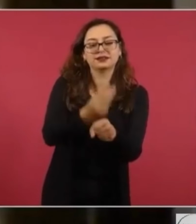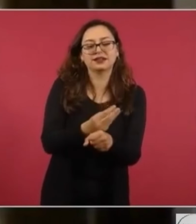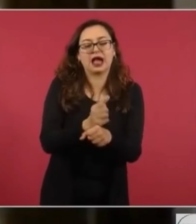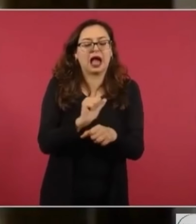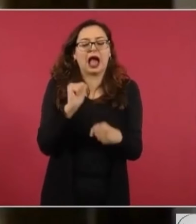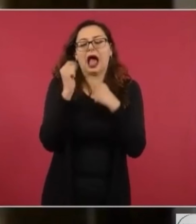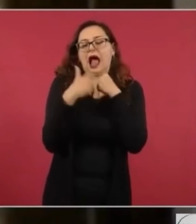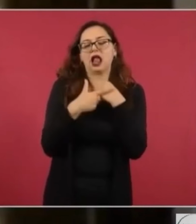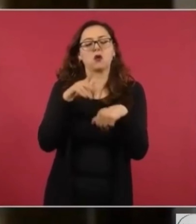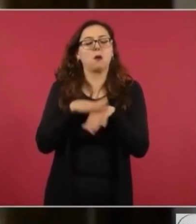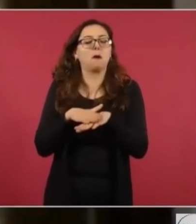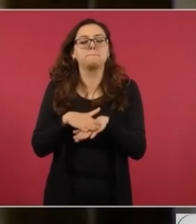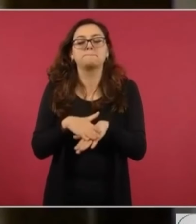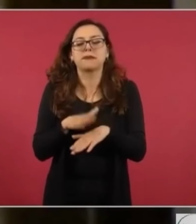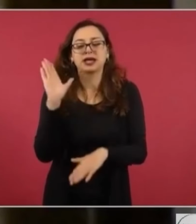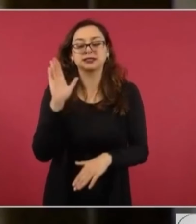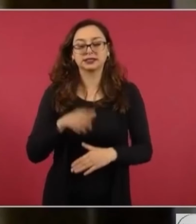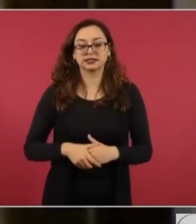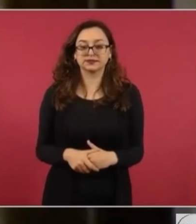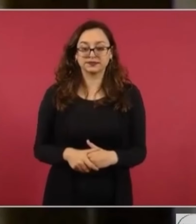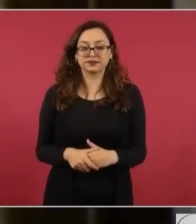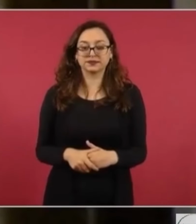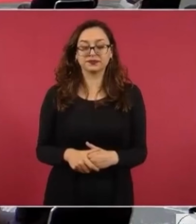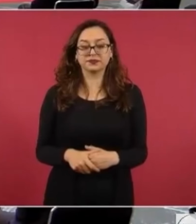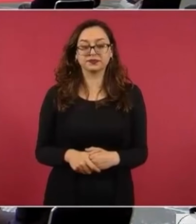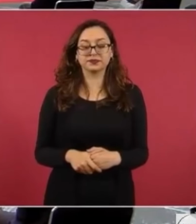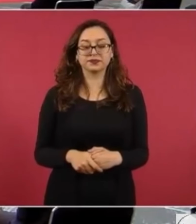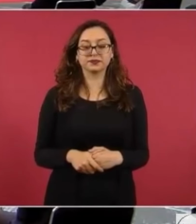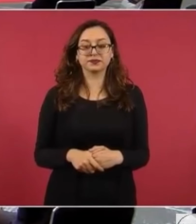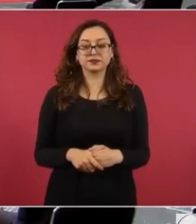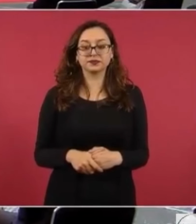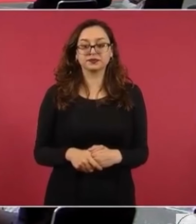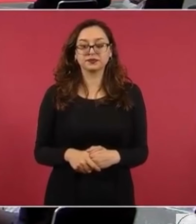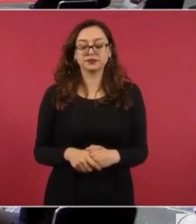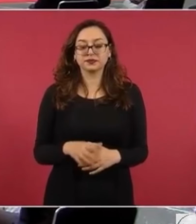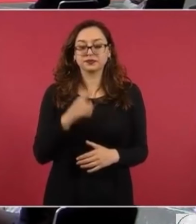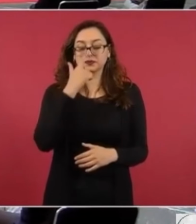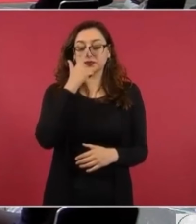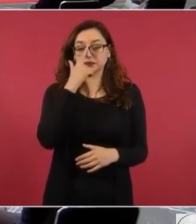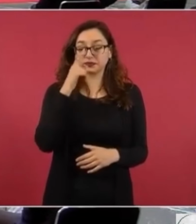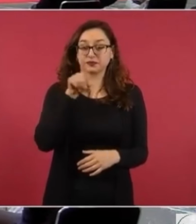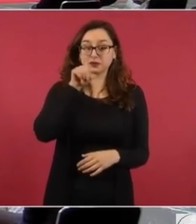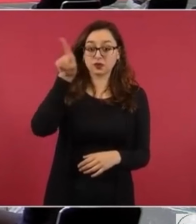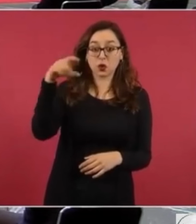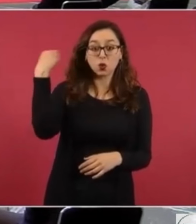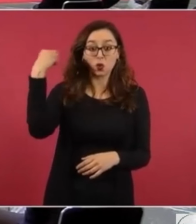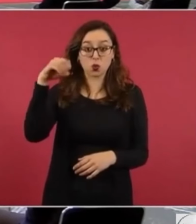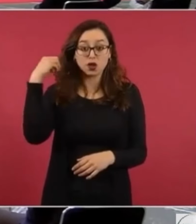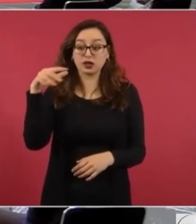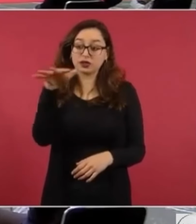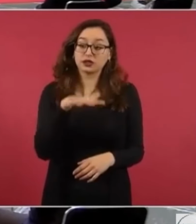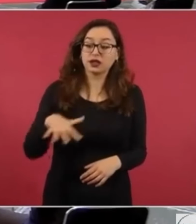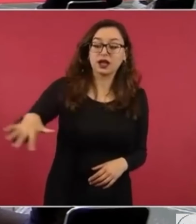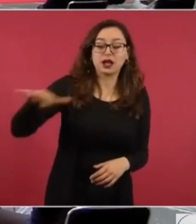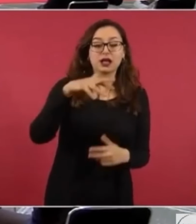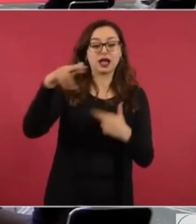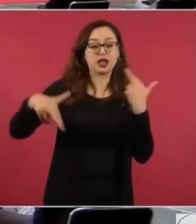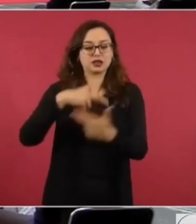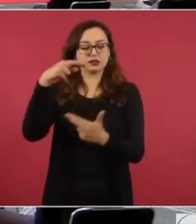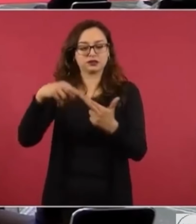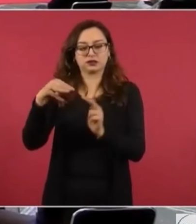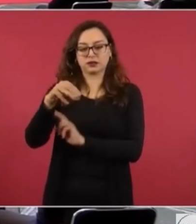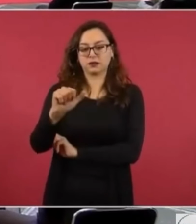para celebrar la iniciativa de los 19 presidentes municipales de la región mazateca, en